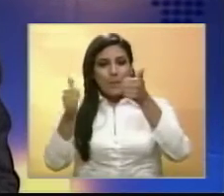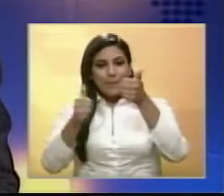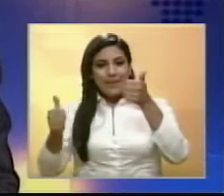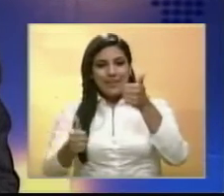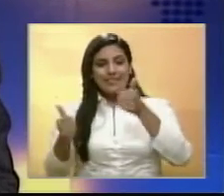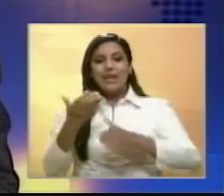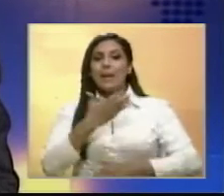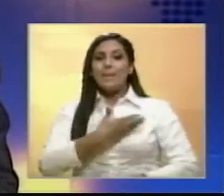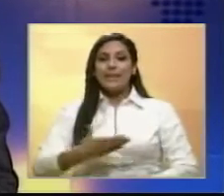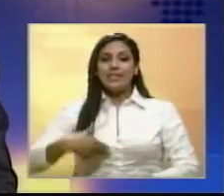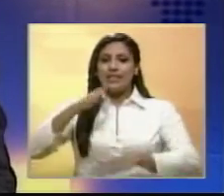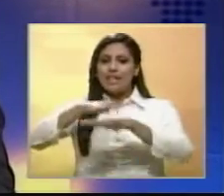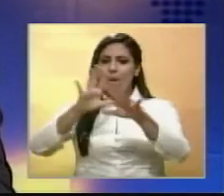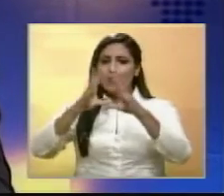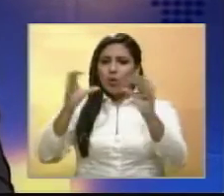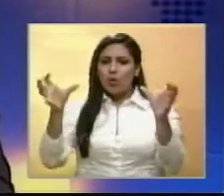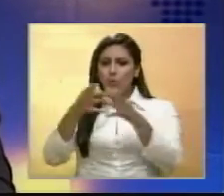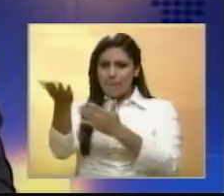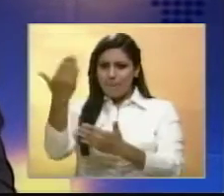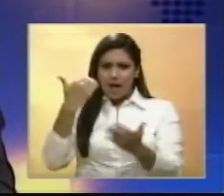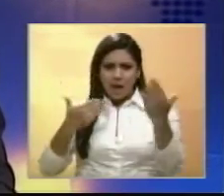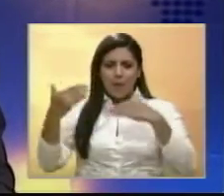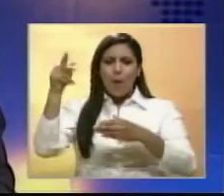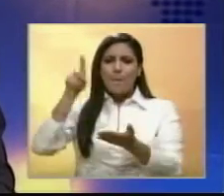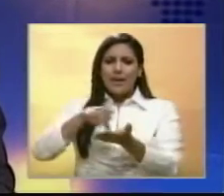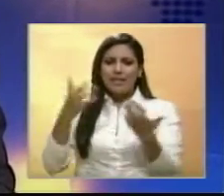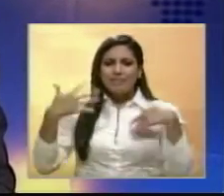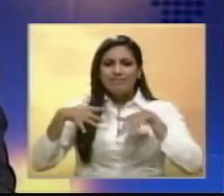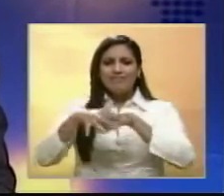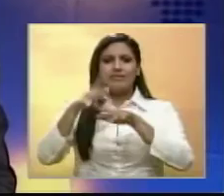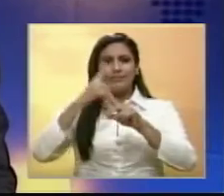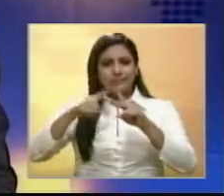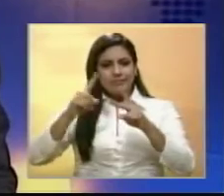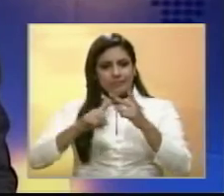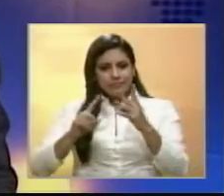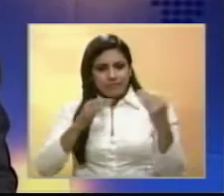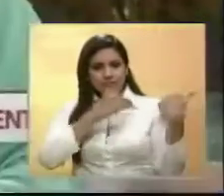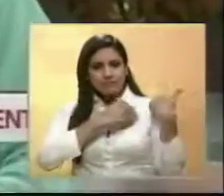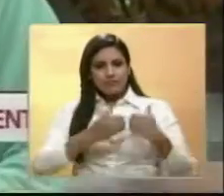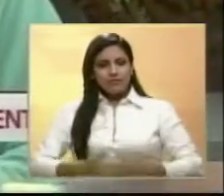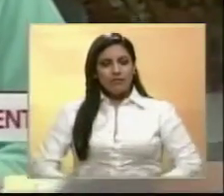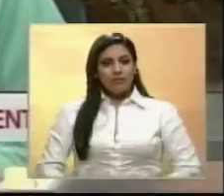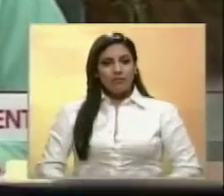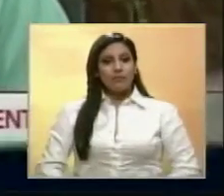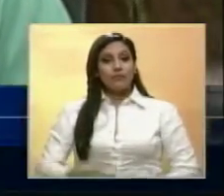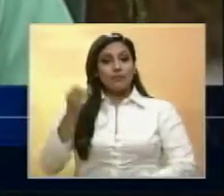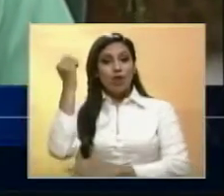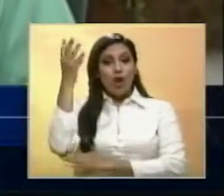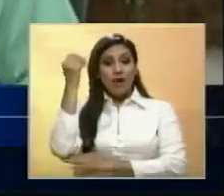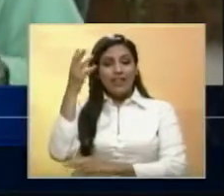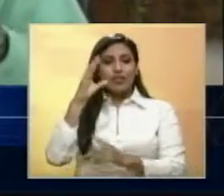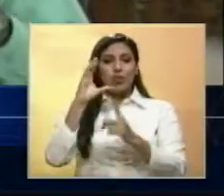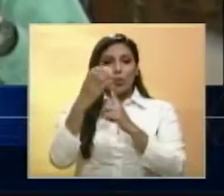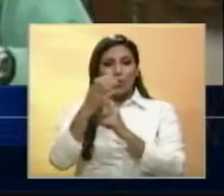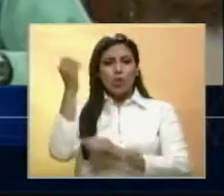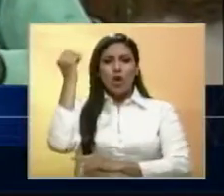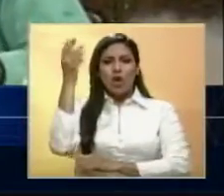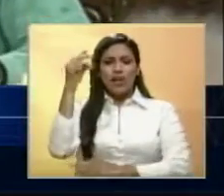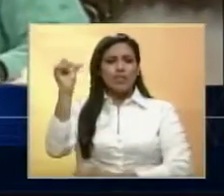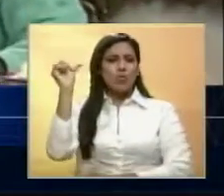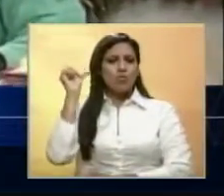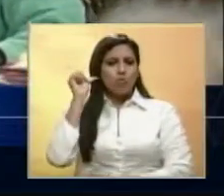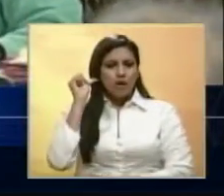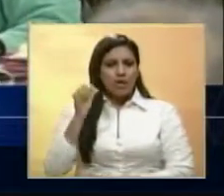Vicepresidentes, convocó a todos los sectores a participar e incorporarse en las distintas columnas. Congreso de la Cultura, el Congreso de las